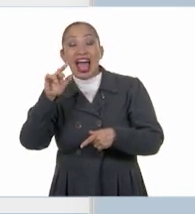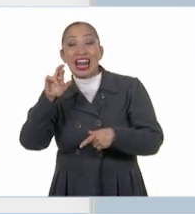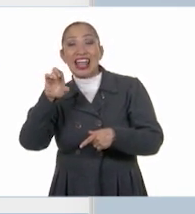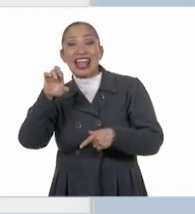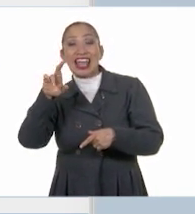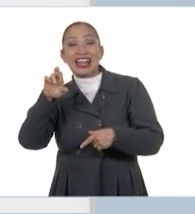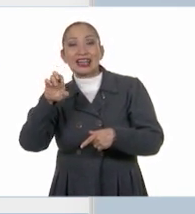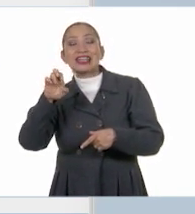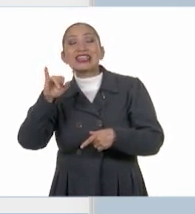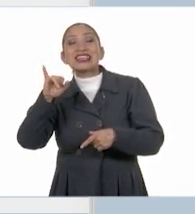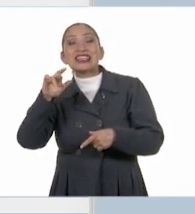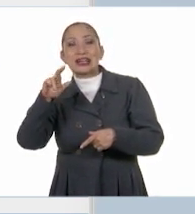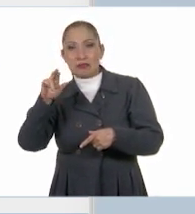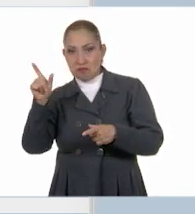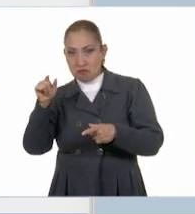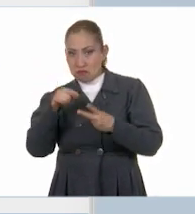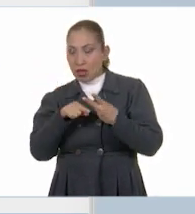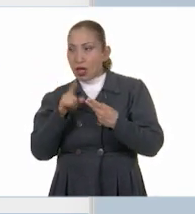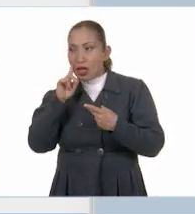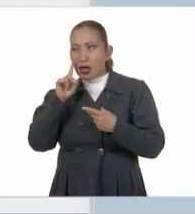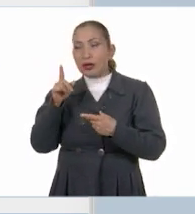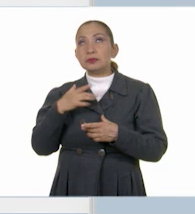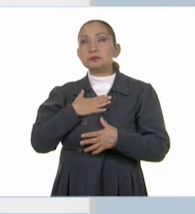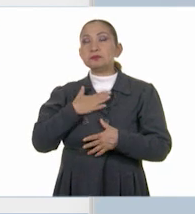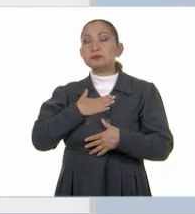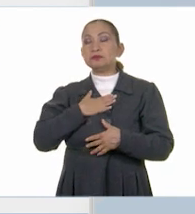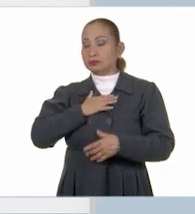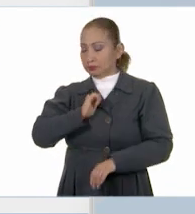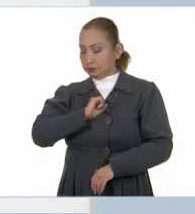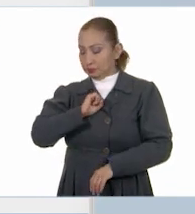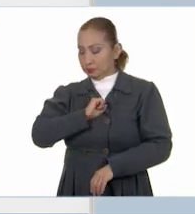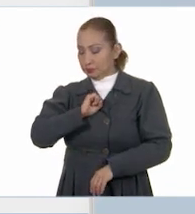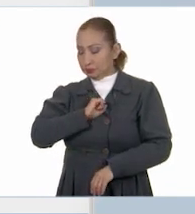Ah, muy bien. Entonces,